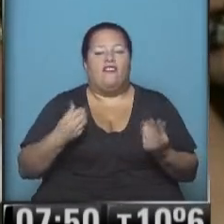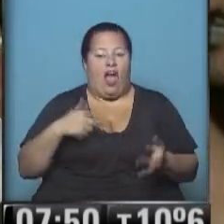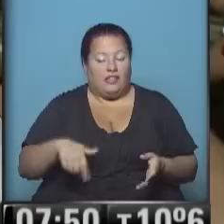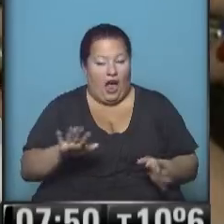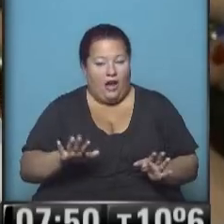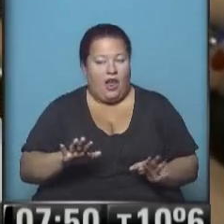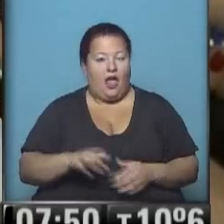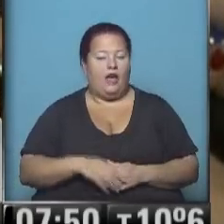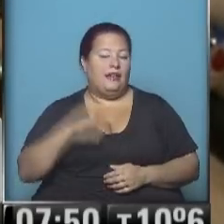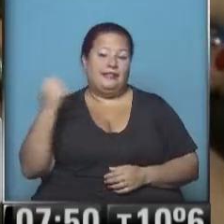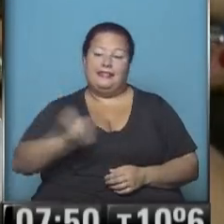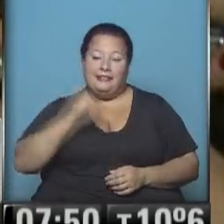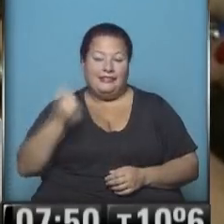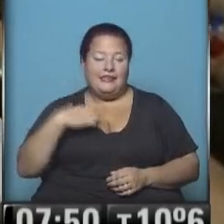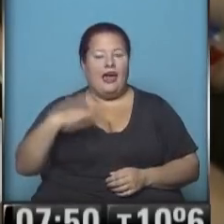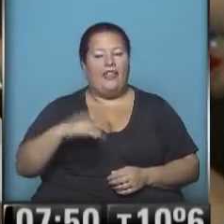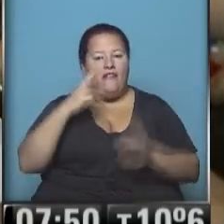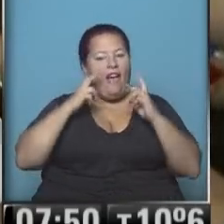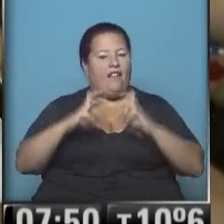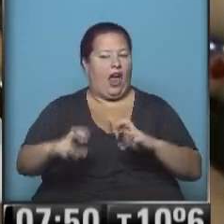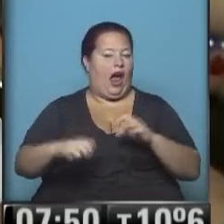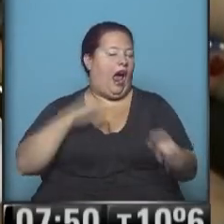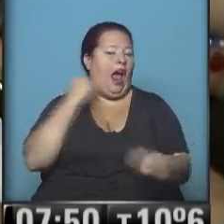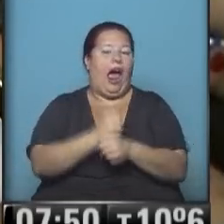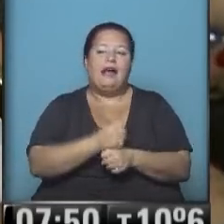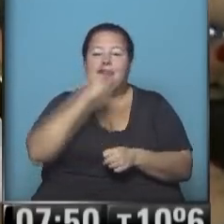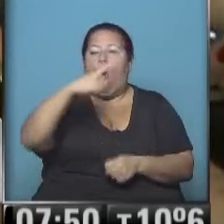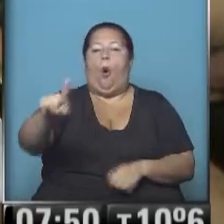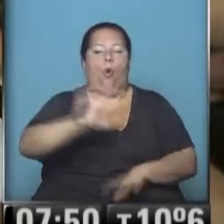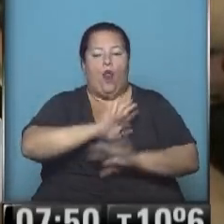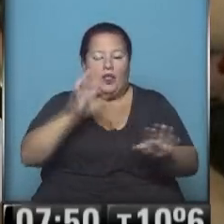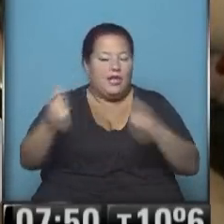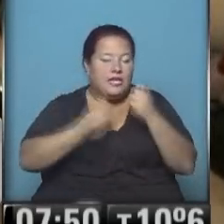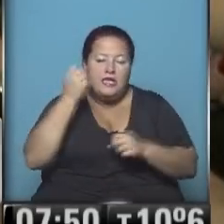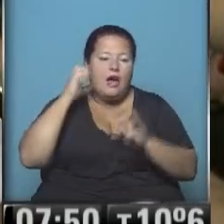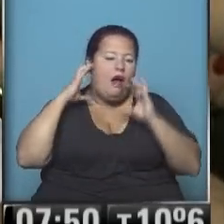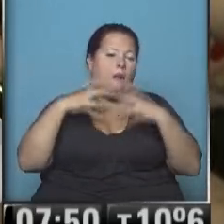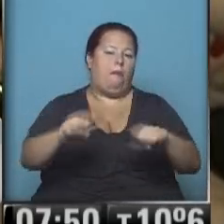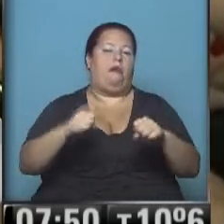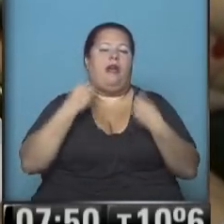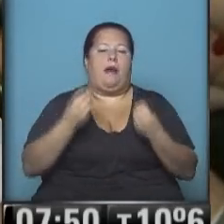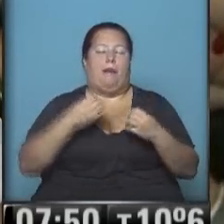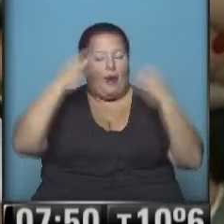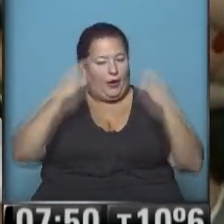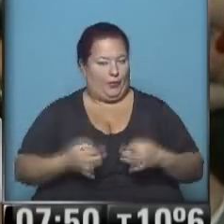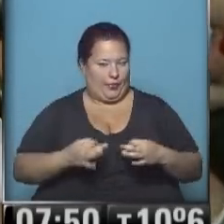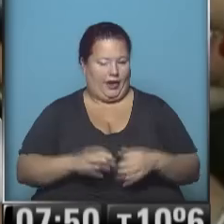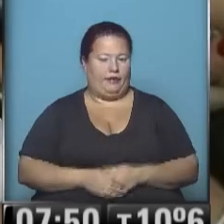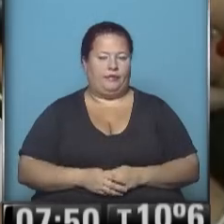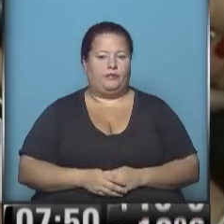marco es insistir en que se investigue hasta las últimas consecuencias y se llegue a las conclusiones que